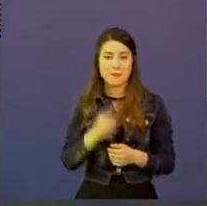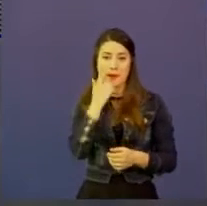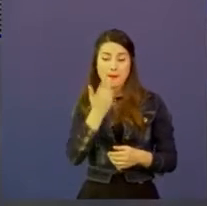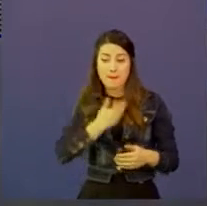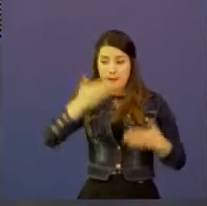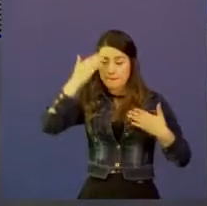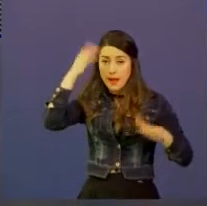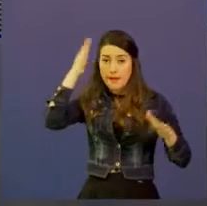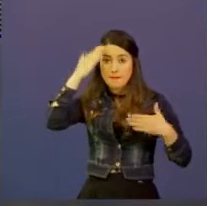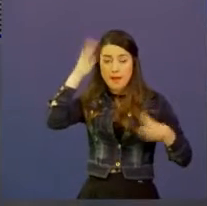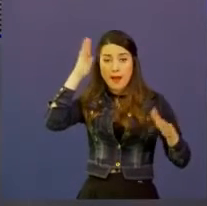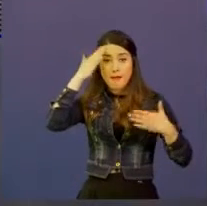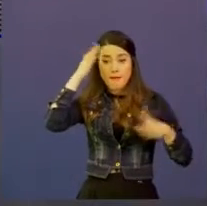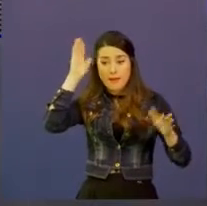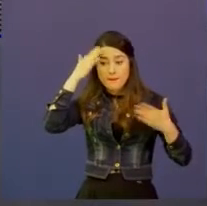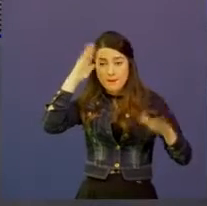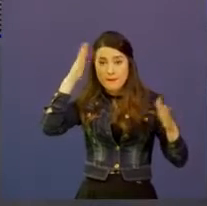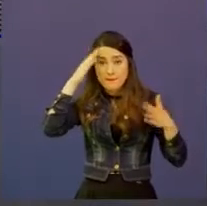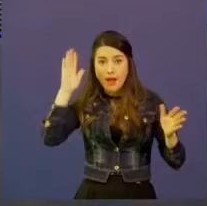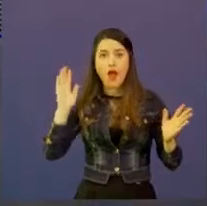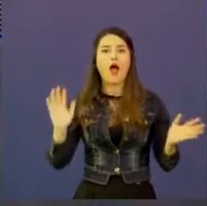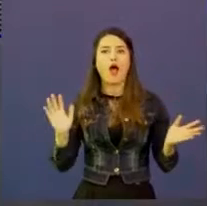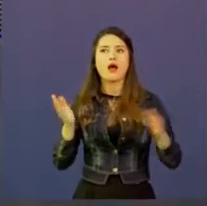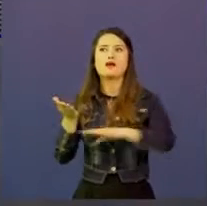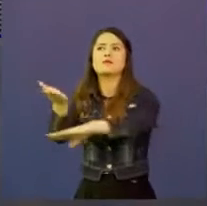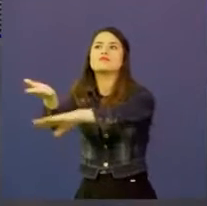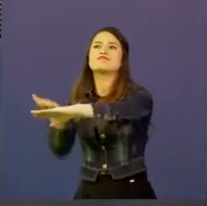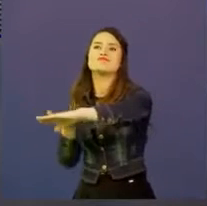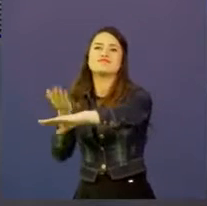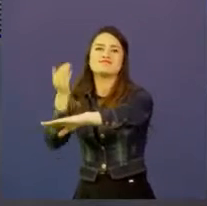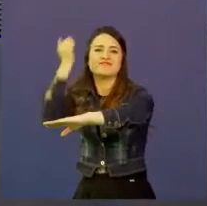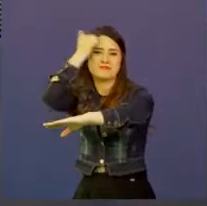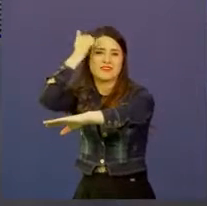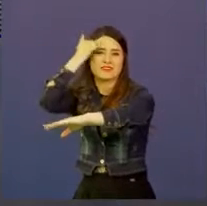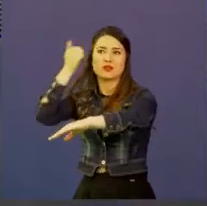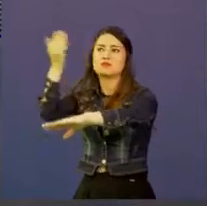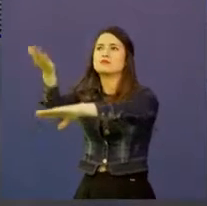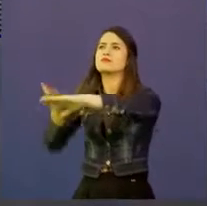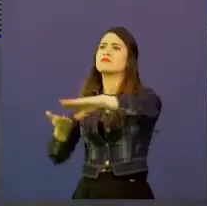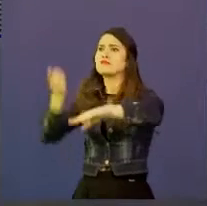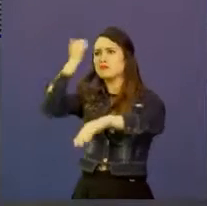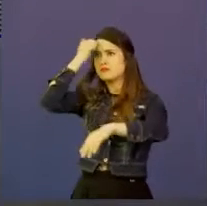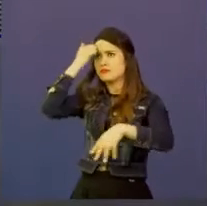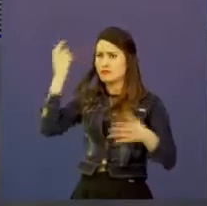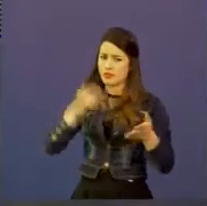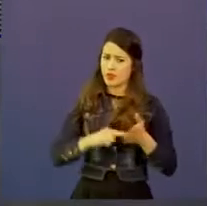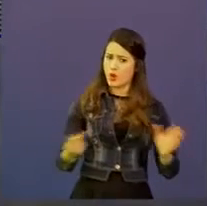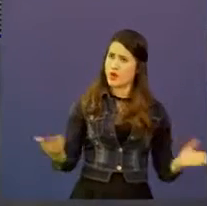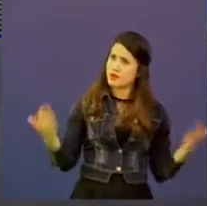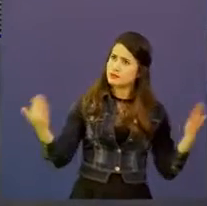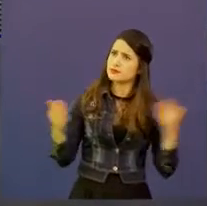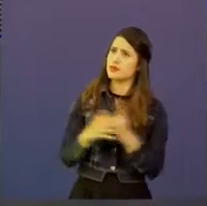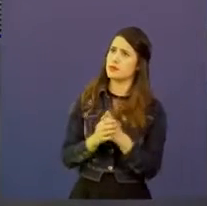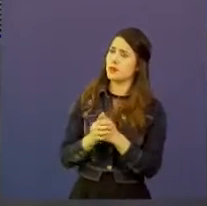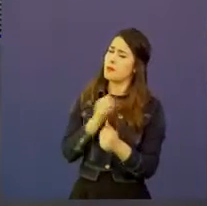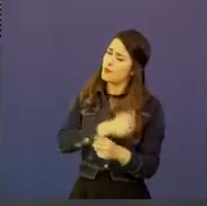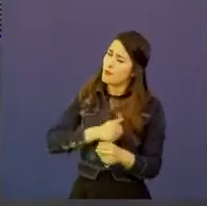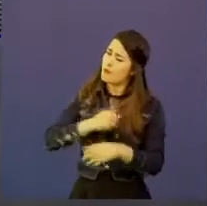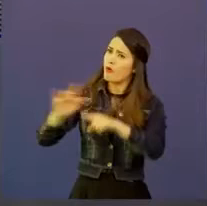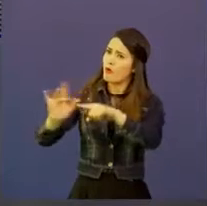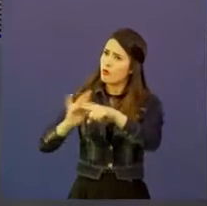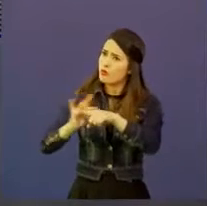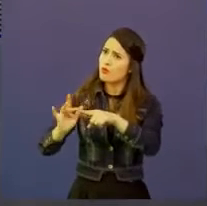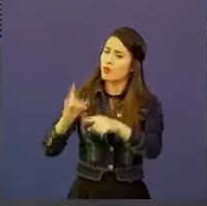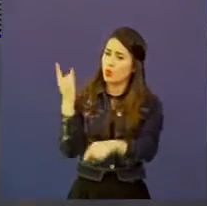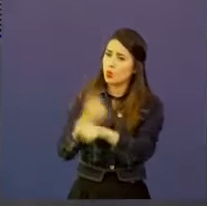decir, oiga docente, usted tiene las tabletas allá guardadas en un anaquel divinas y usted no las ha utilizado. ¿Quién más